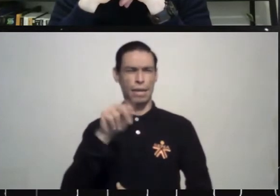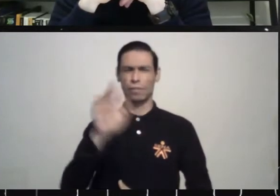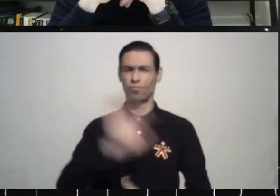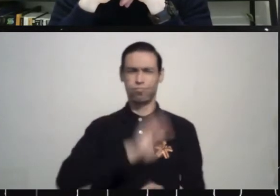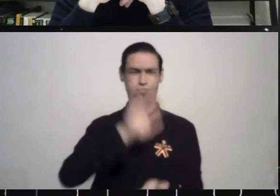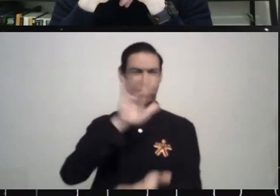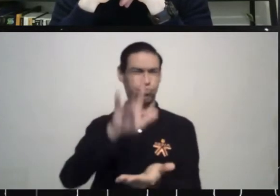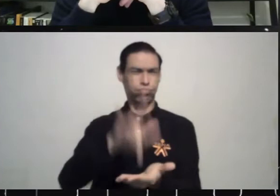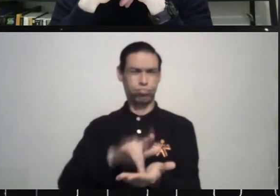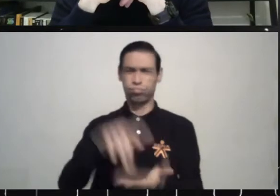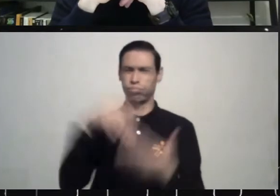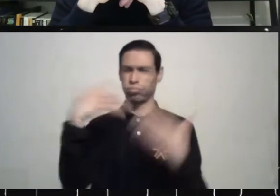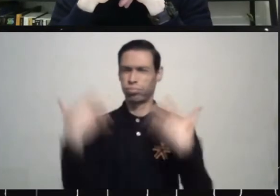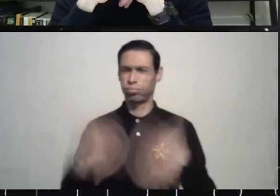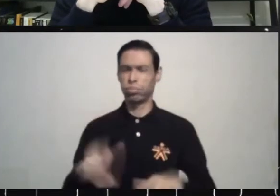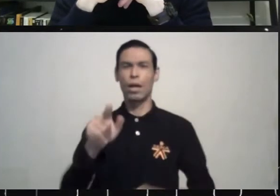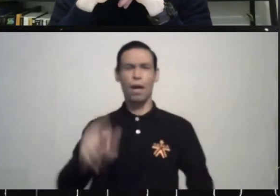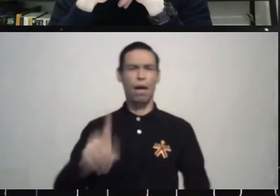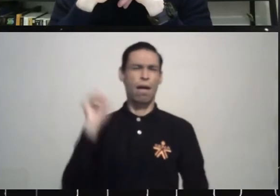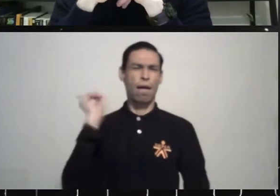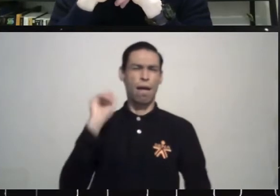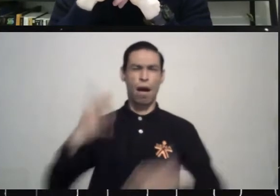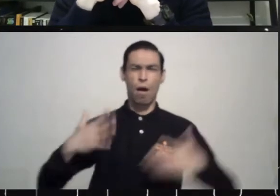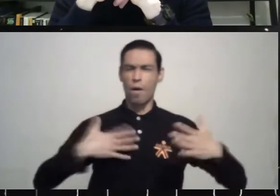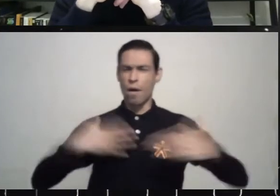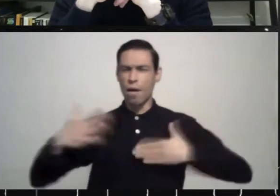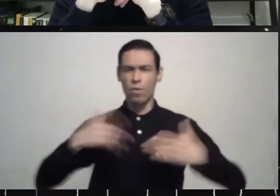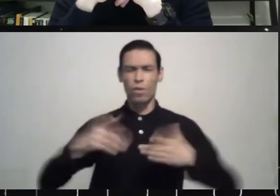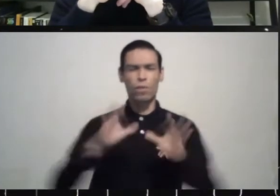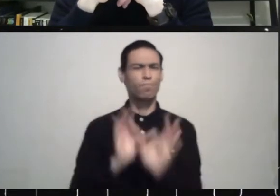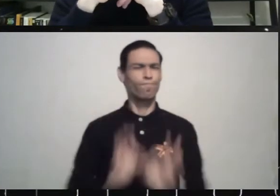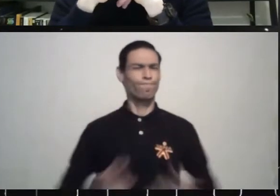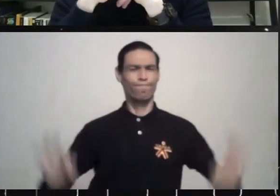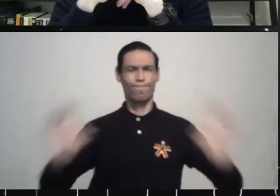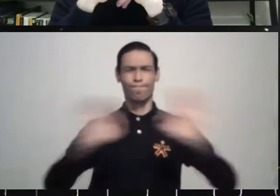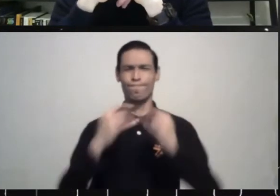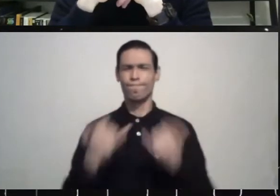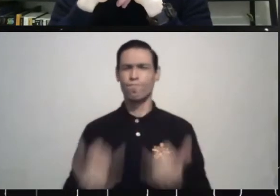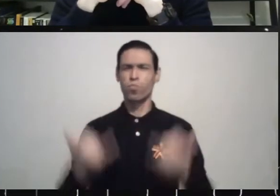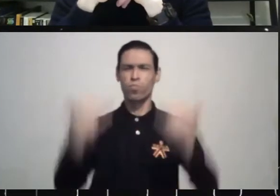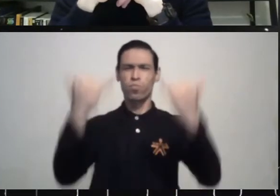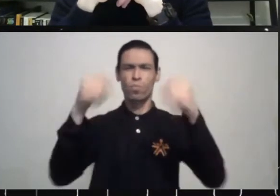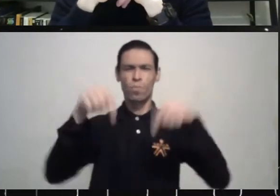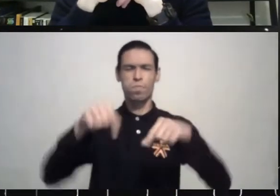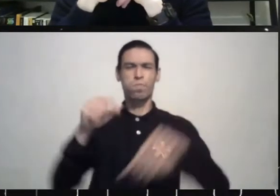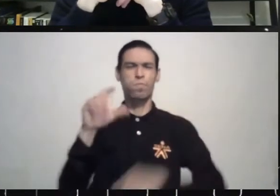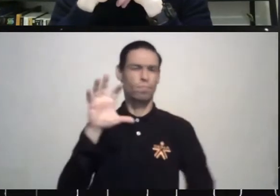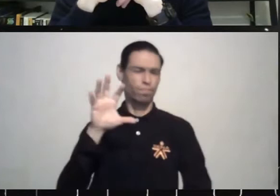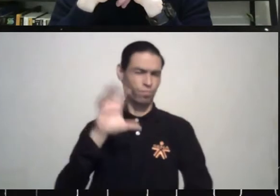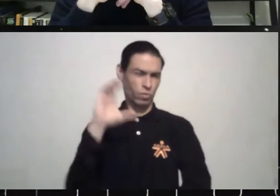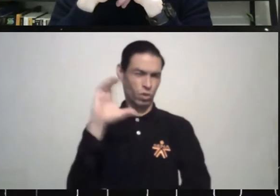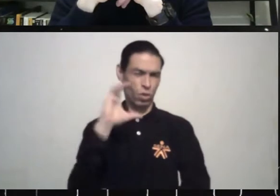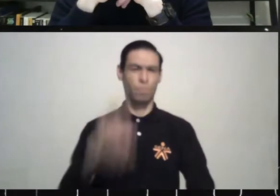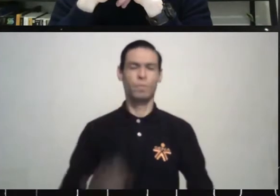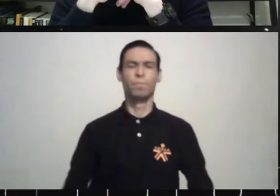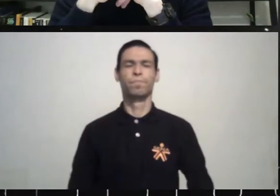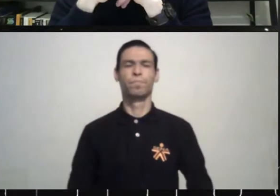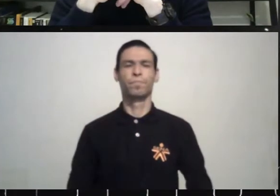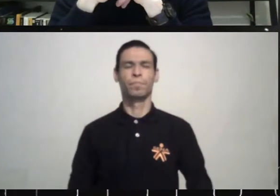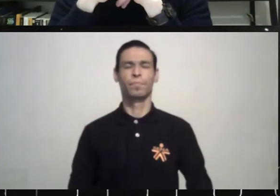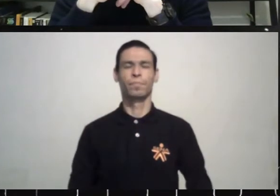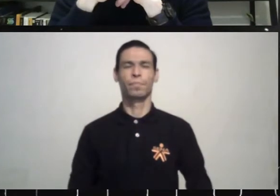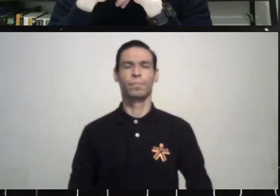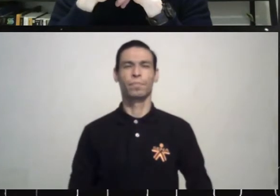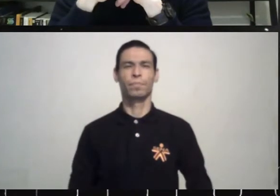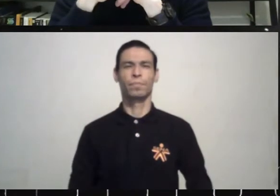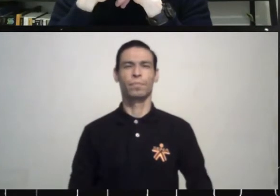pues como uno de los actores realmente más importantes del país. Cristian, bienvenido a esta actividad. Hombre, muchas gracias. Gracias